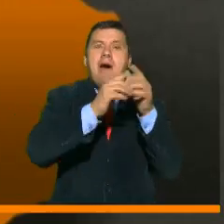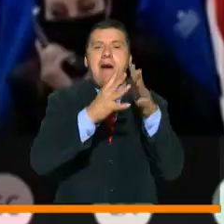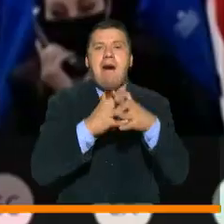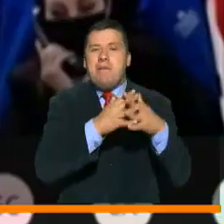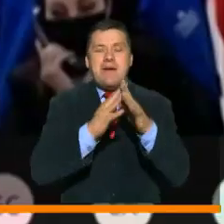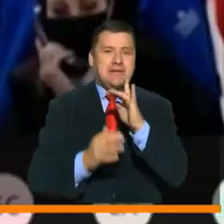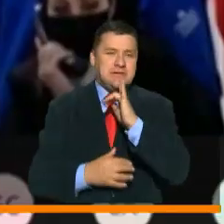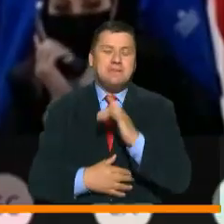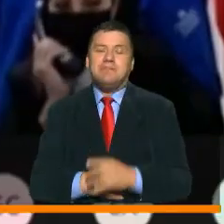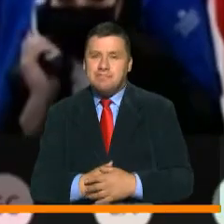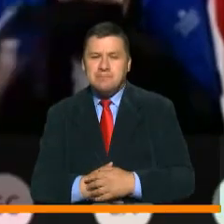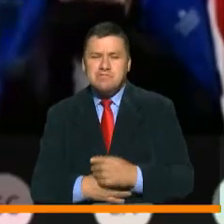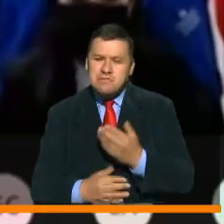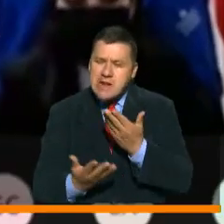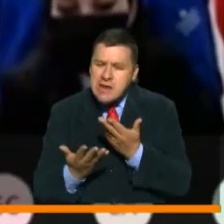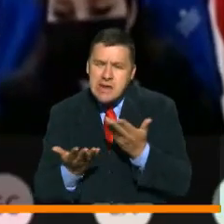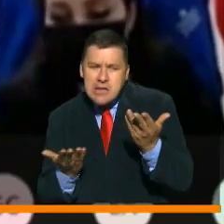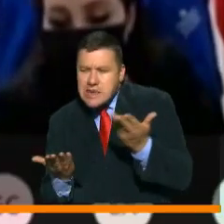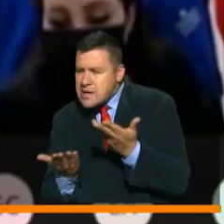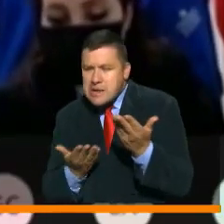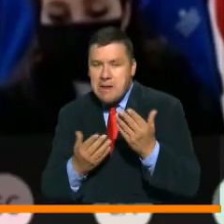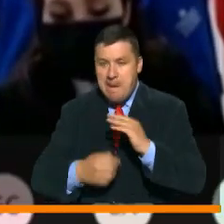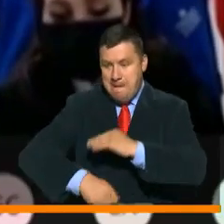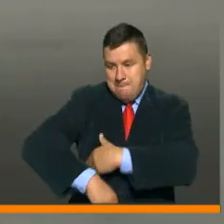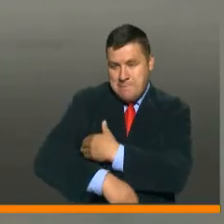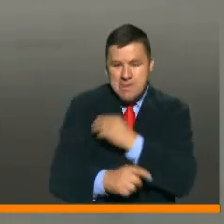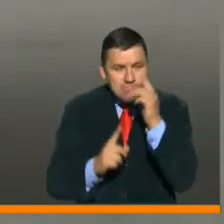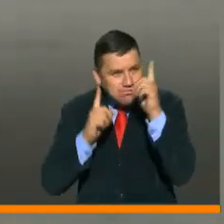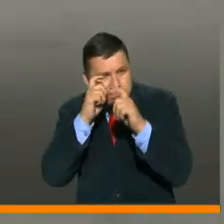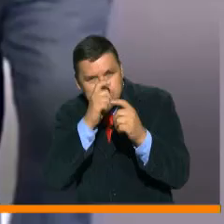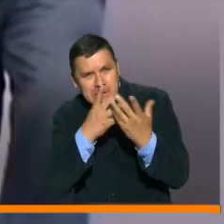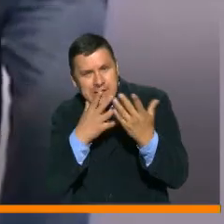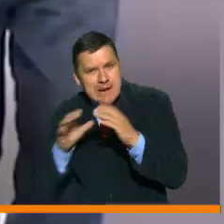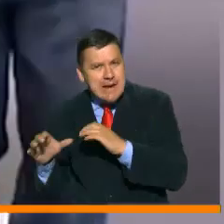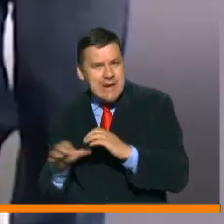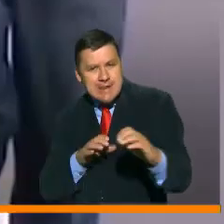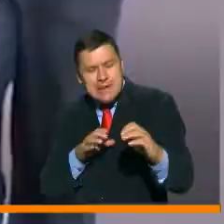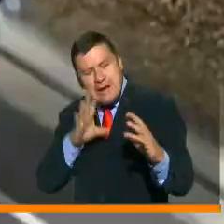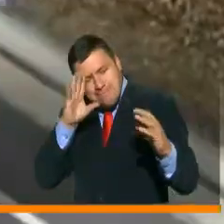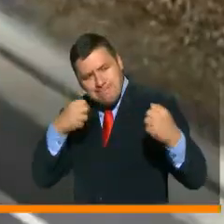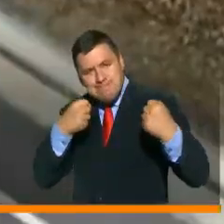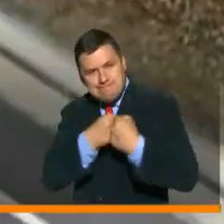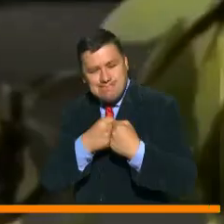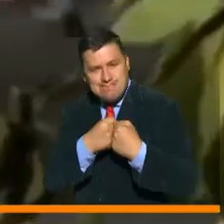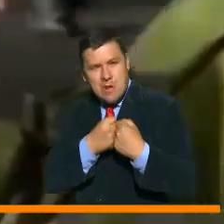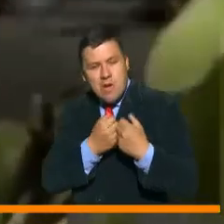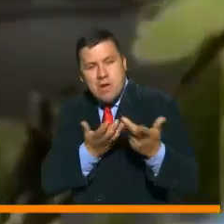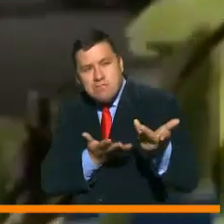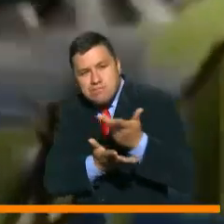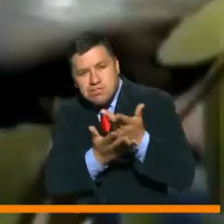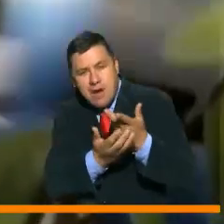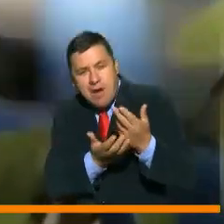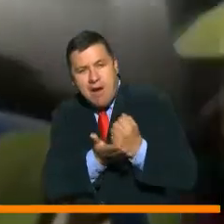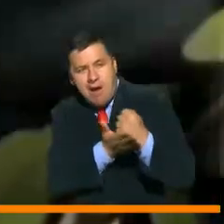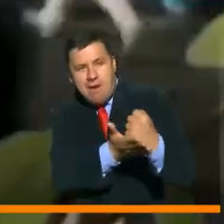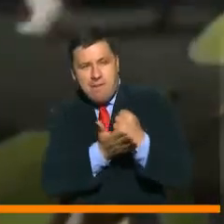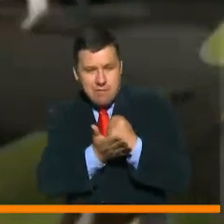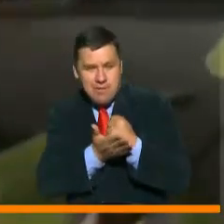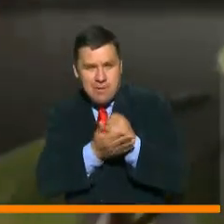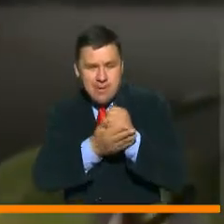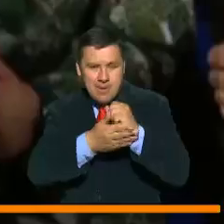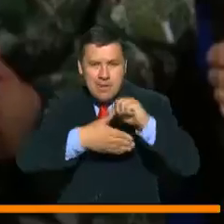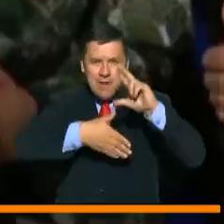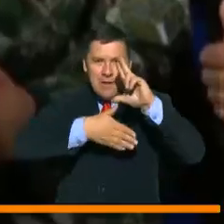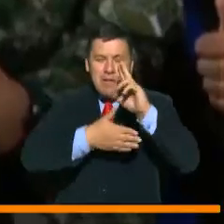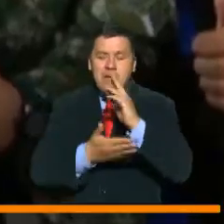en ese propósito las ministras examinaron posibles acciones para incrementar la cooperación entre autoridades migratorias